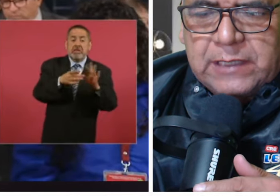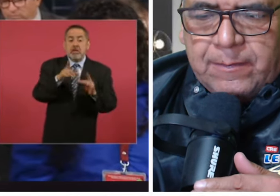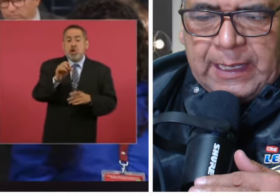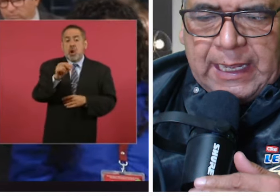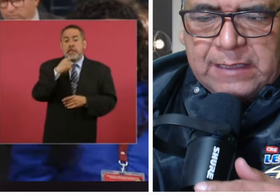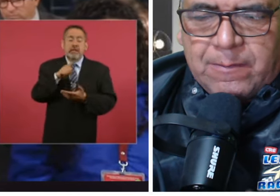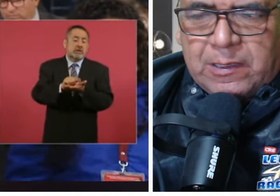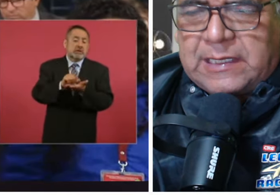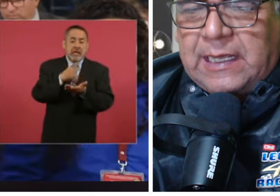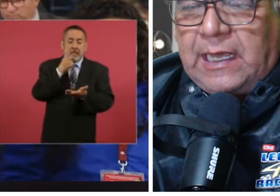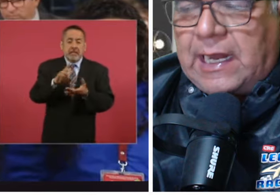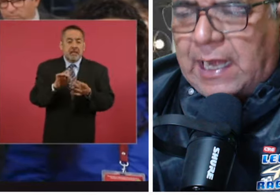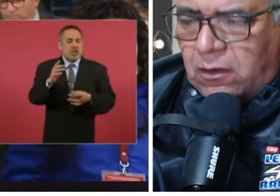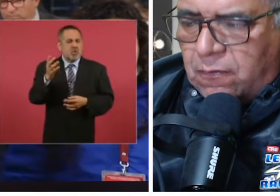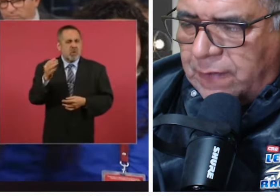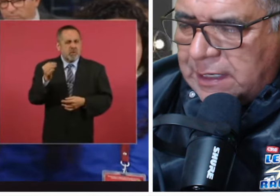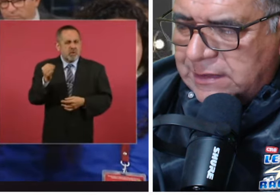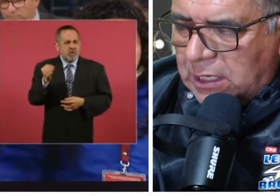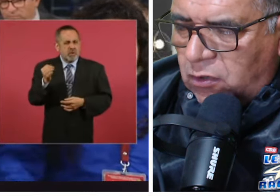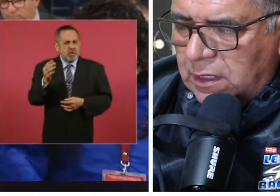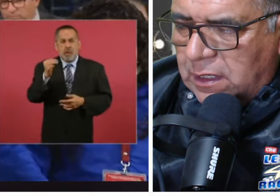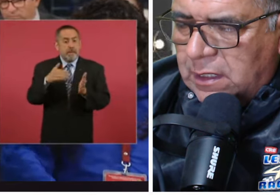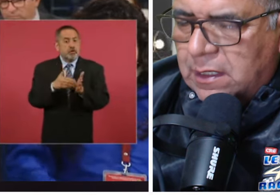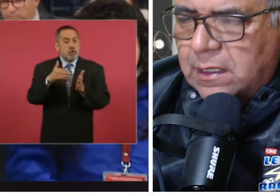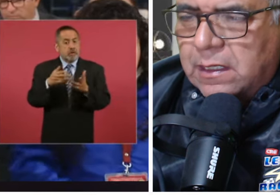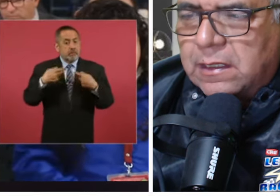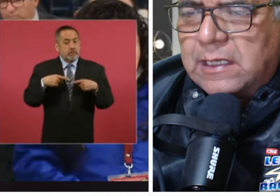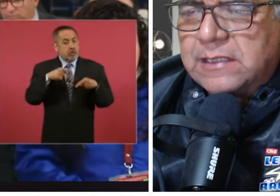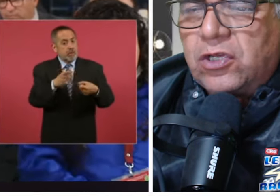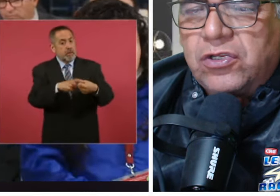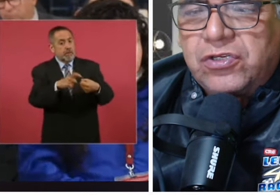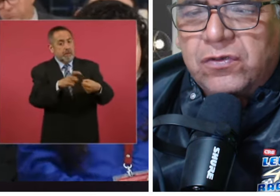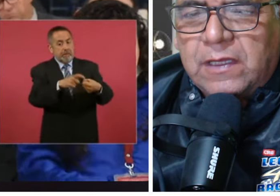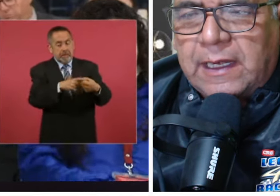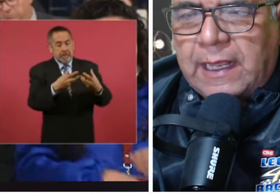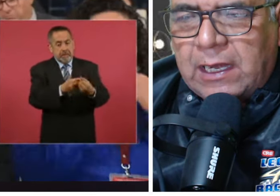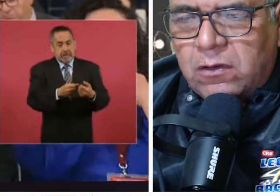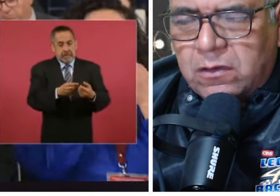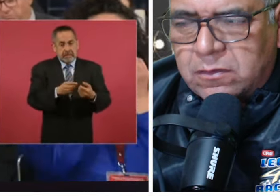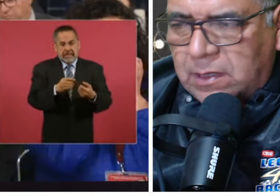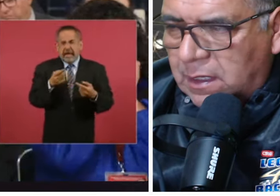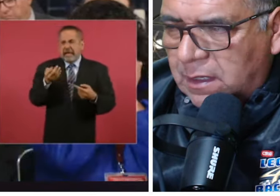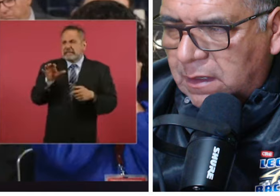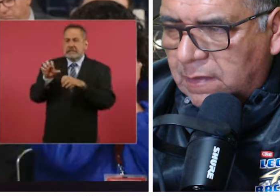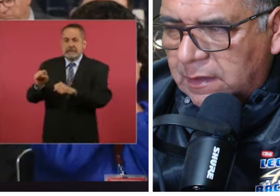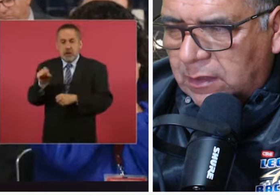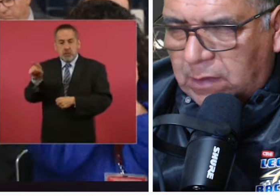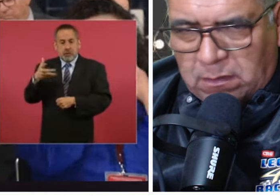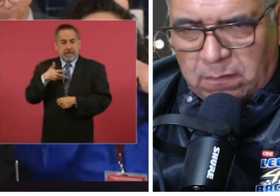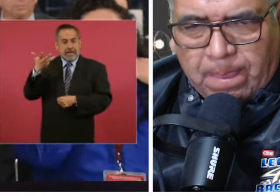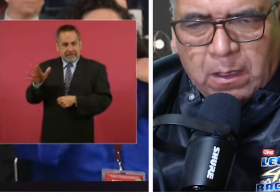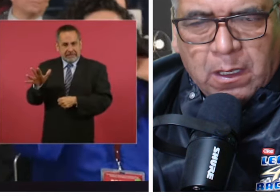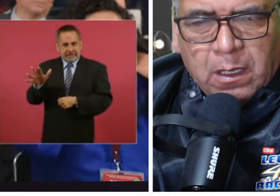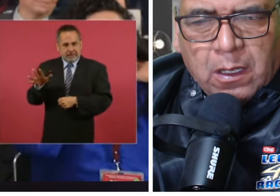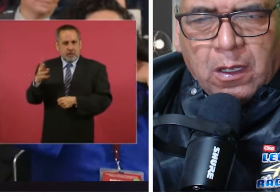Amigos y amigas, vamos a ir a la conferencia hoy, 18 de enero del